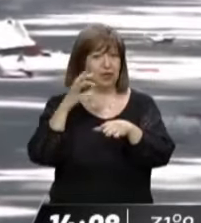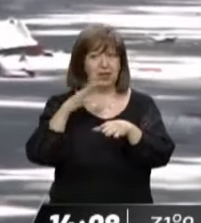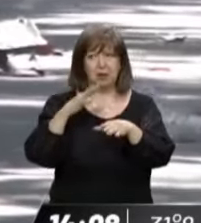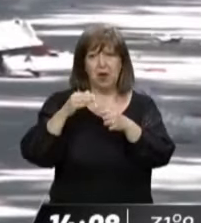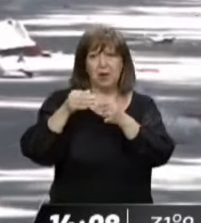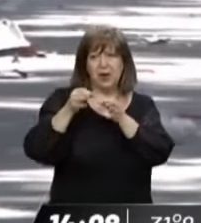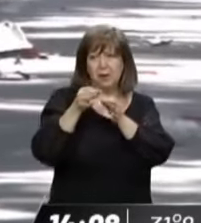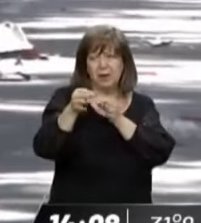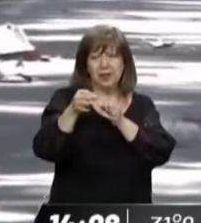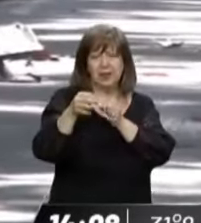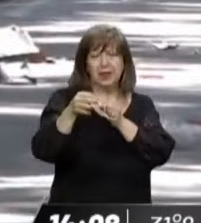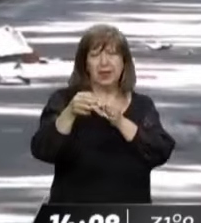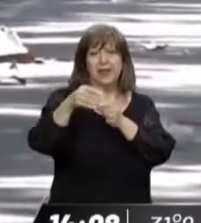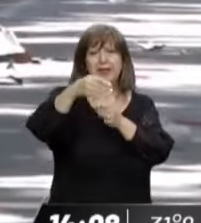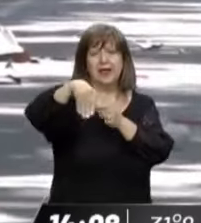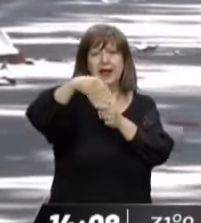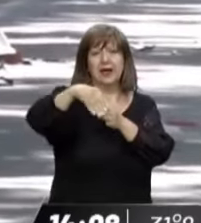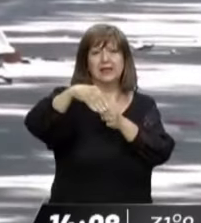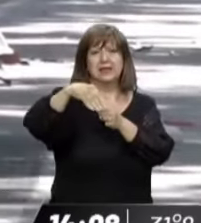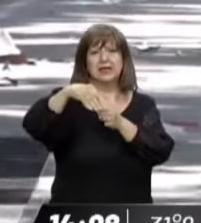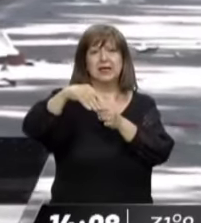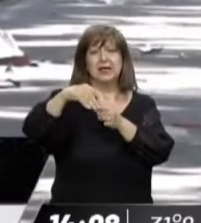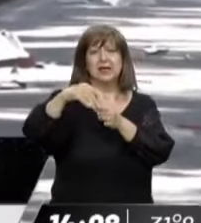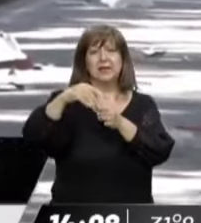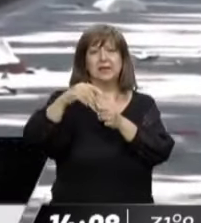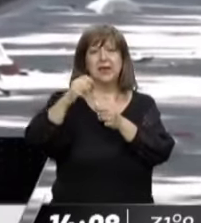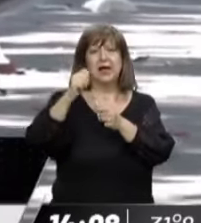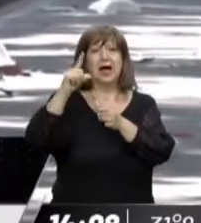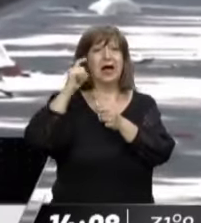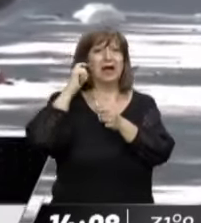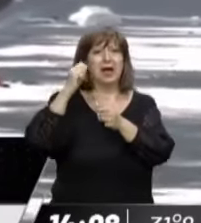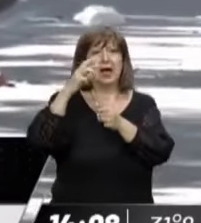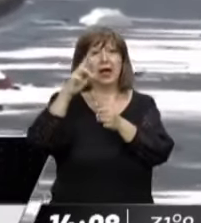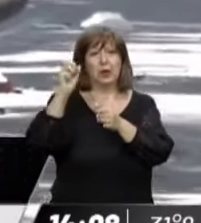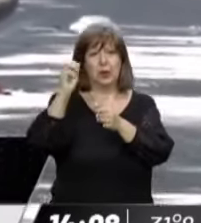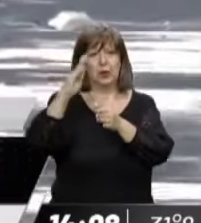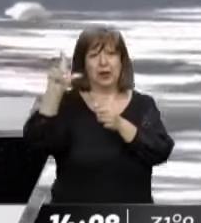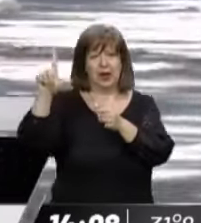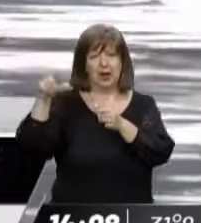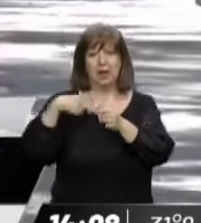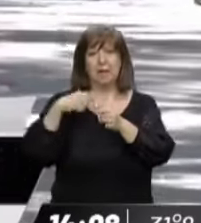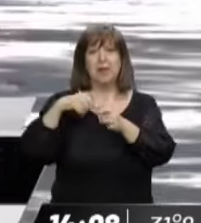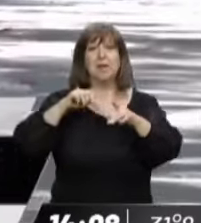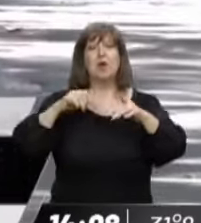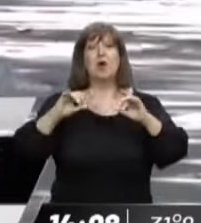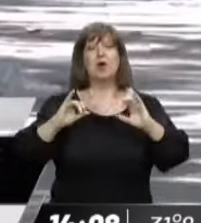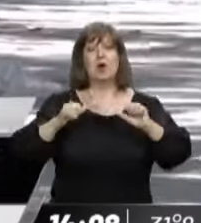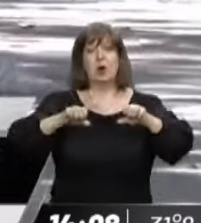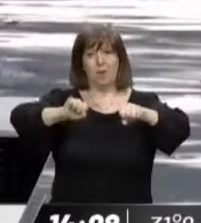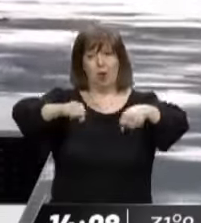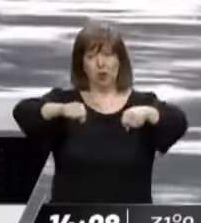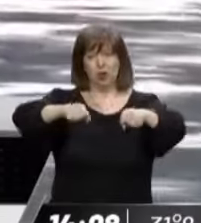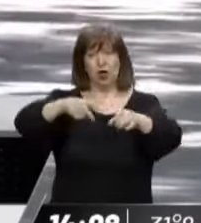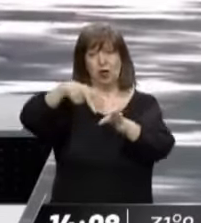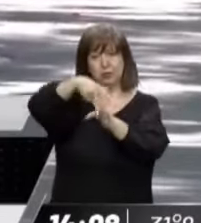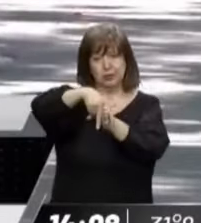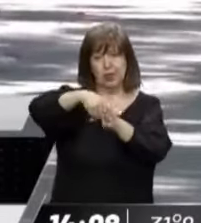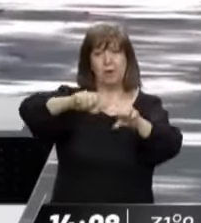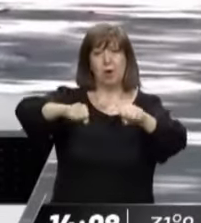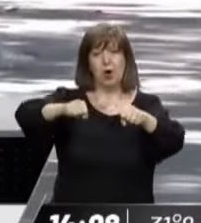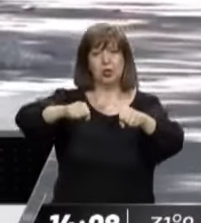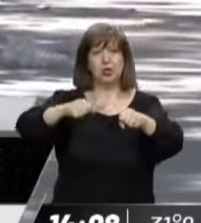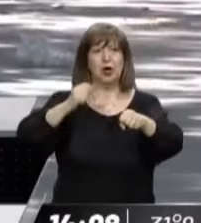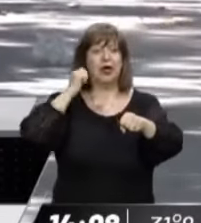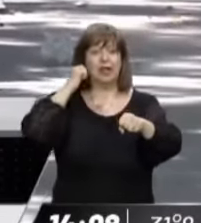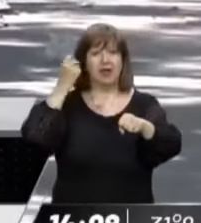unos pocos metros de Pedro Pascual Segura, en el Algarrobal. Les cuento qué fue lo que ocurrió. El joven de 18 años circulaba en una motocicleta, a la cual todavía